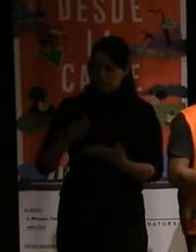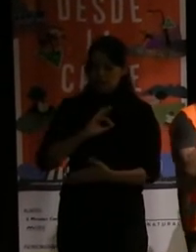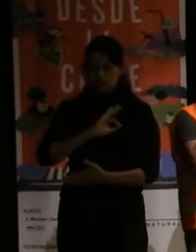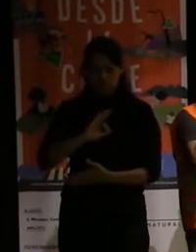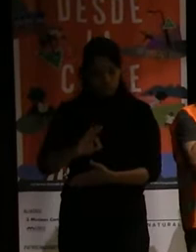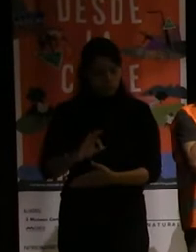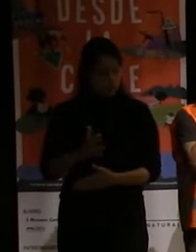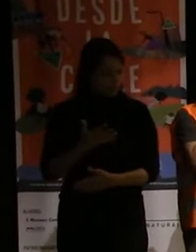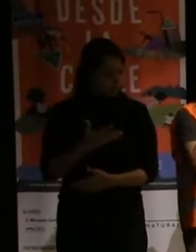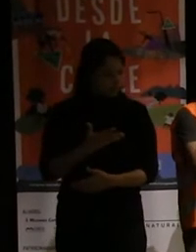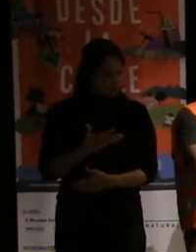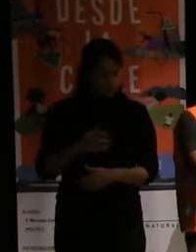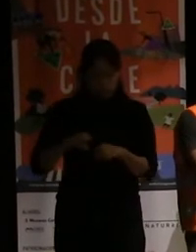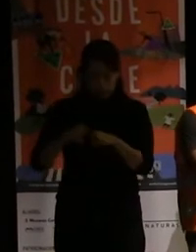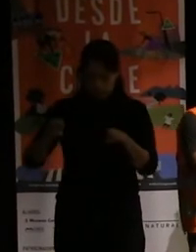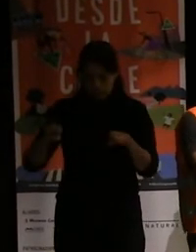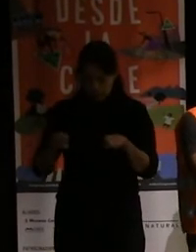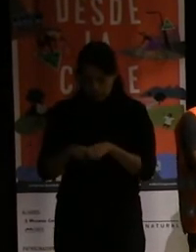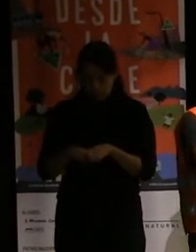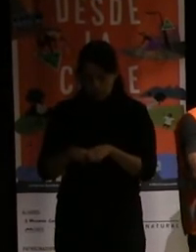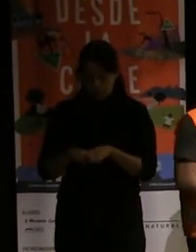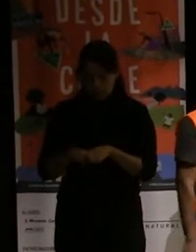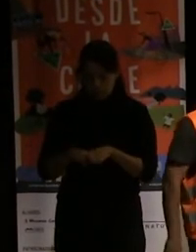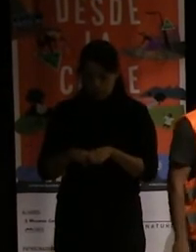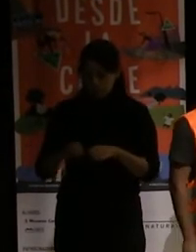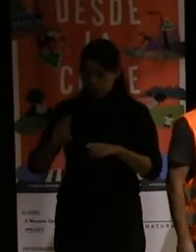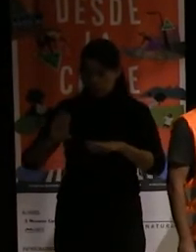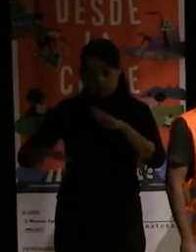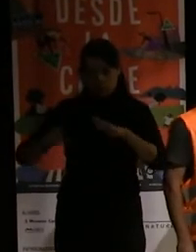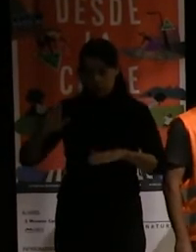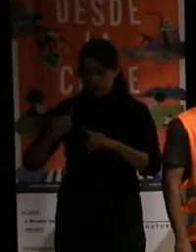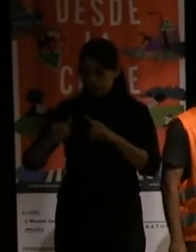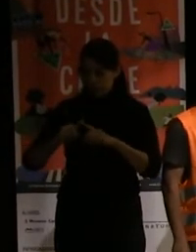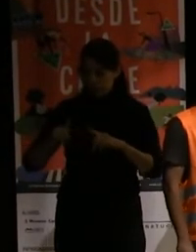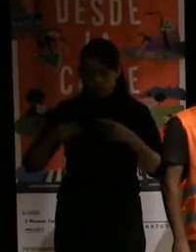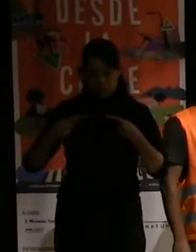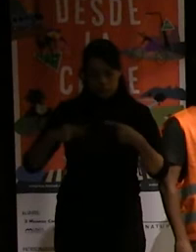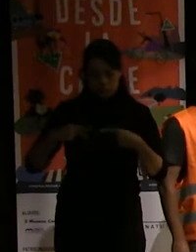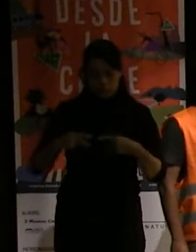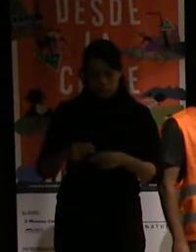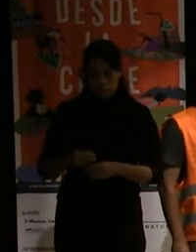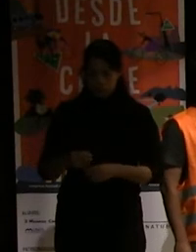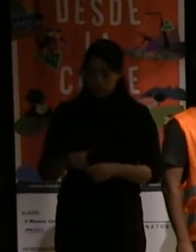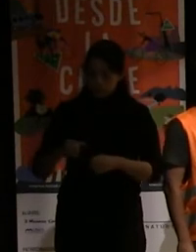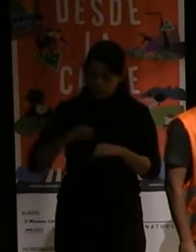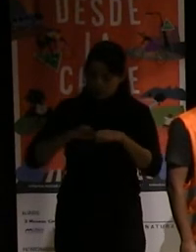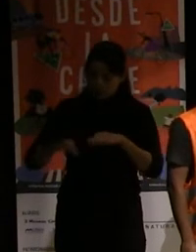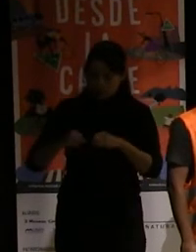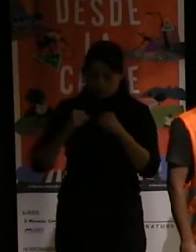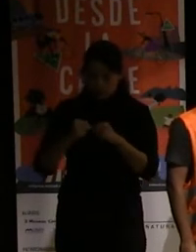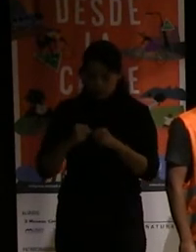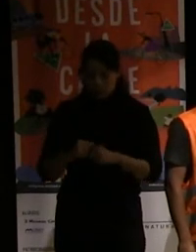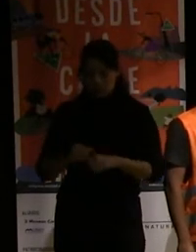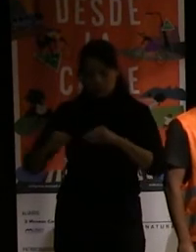tener tenemos un equipo de muy variado de muchas personas muy comprometidas con la